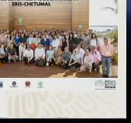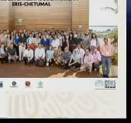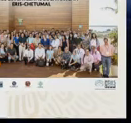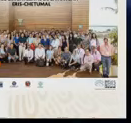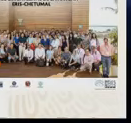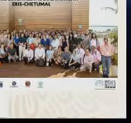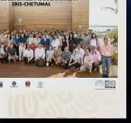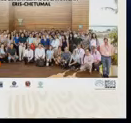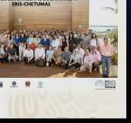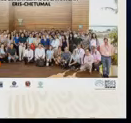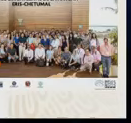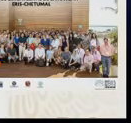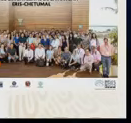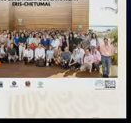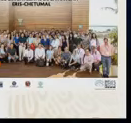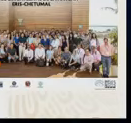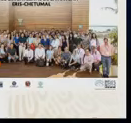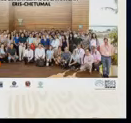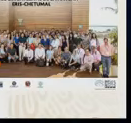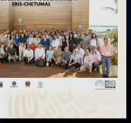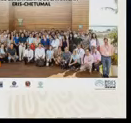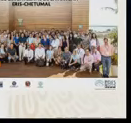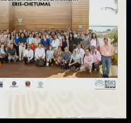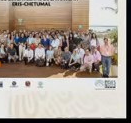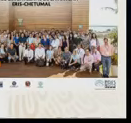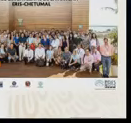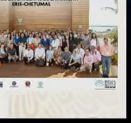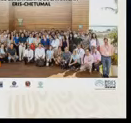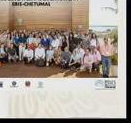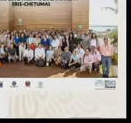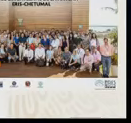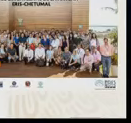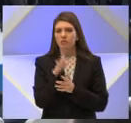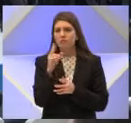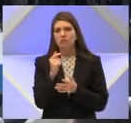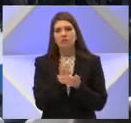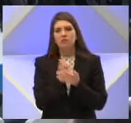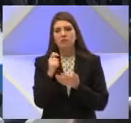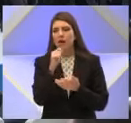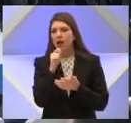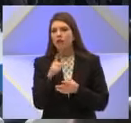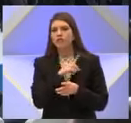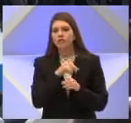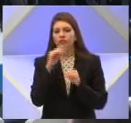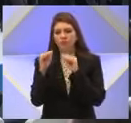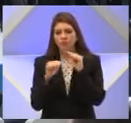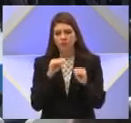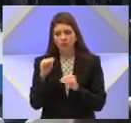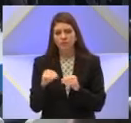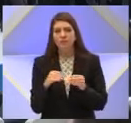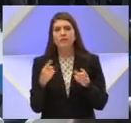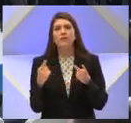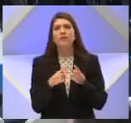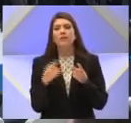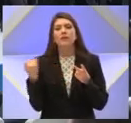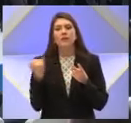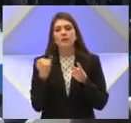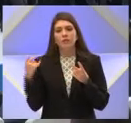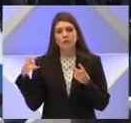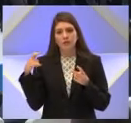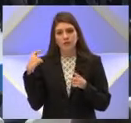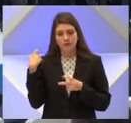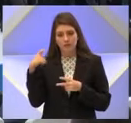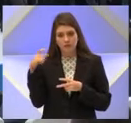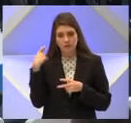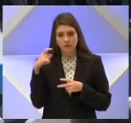donada casi casi a costo cero nosotros le metimos mano en querétaro y ahora estamos recibiendo tres satélites